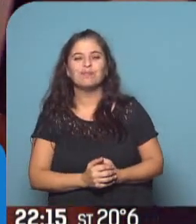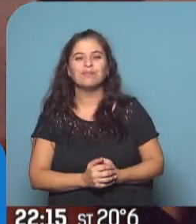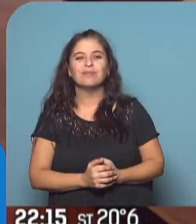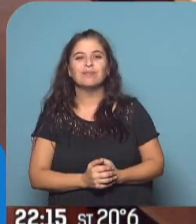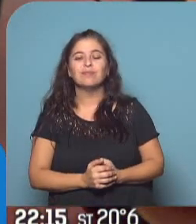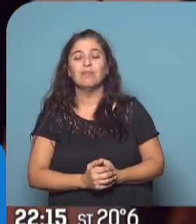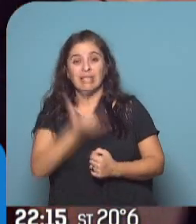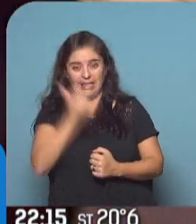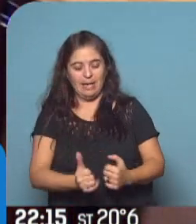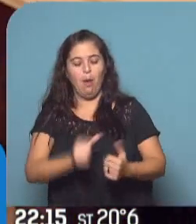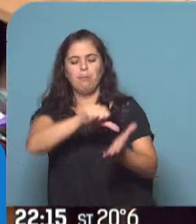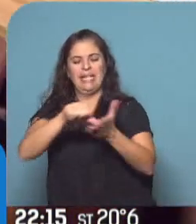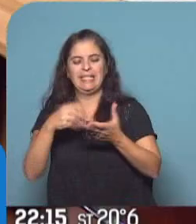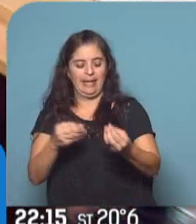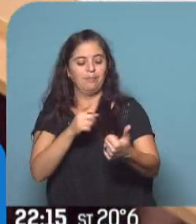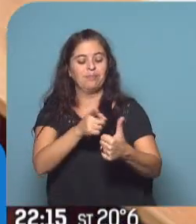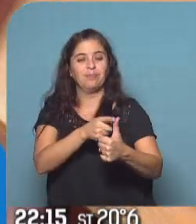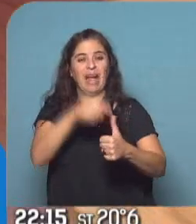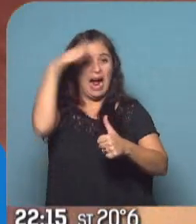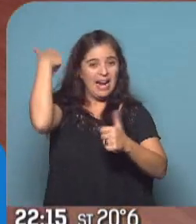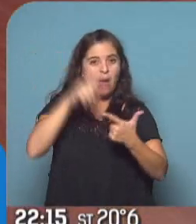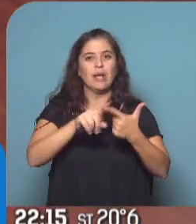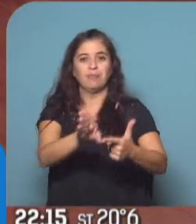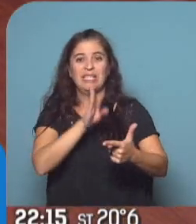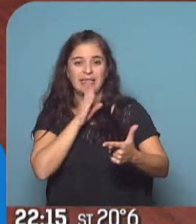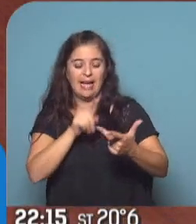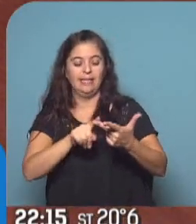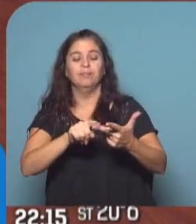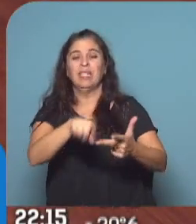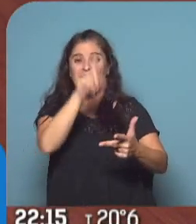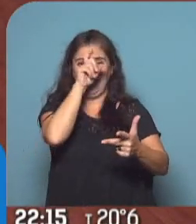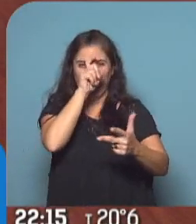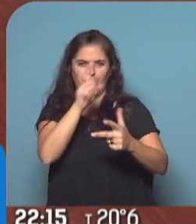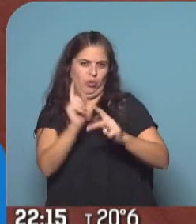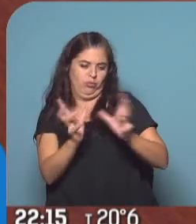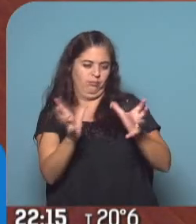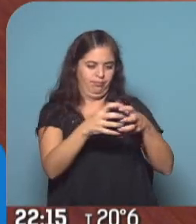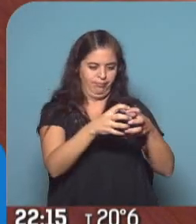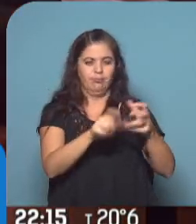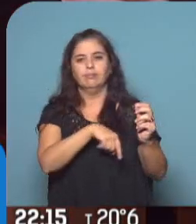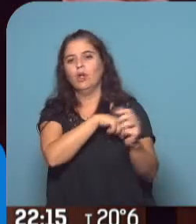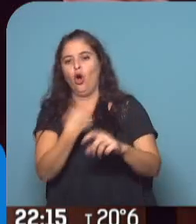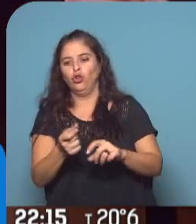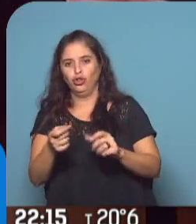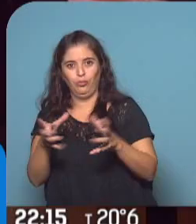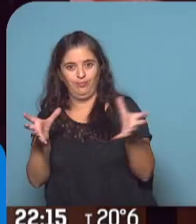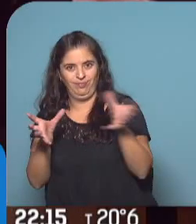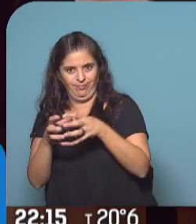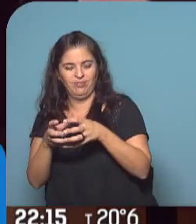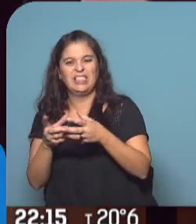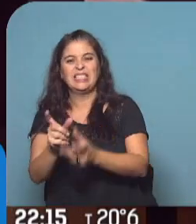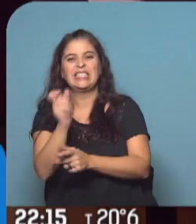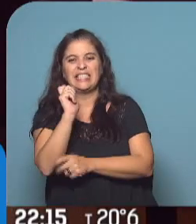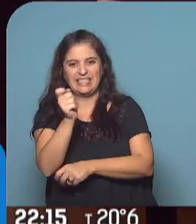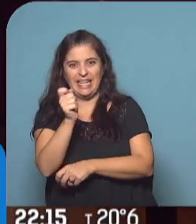Saudita, tenemos Israel, tenemos Egipto, por un lado. Sí. Por el otro lado, Irán, que apoya al